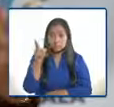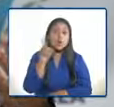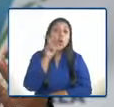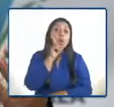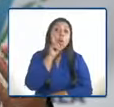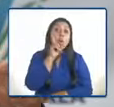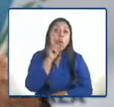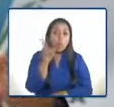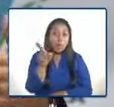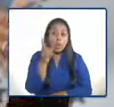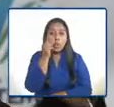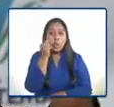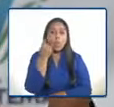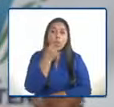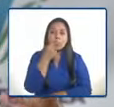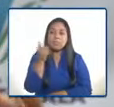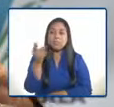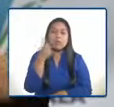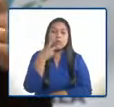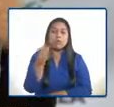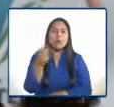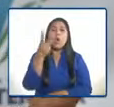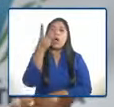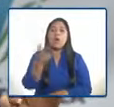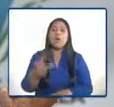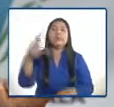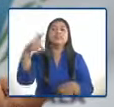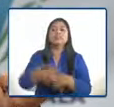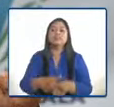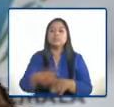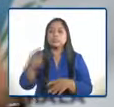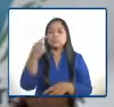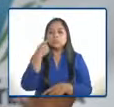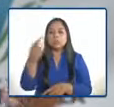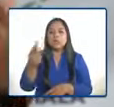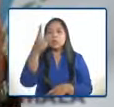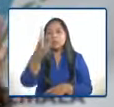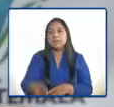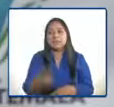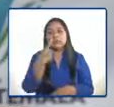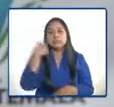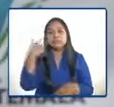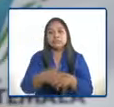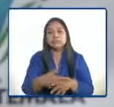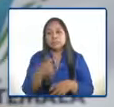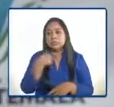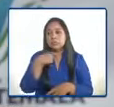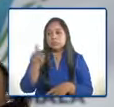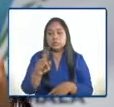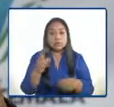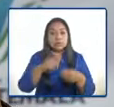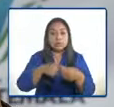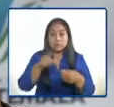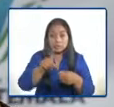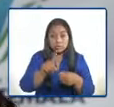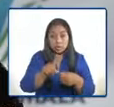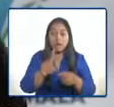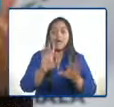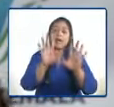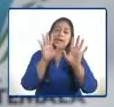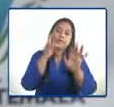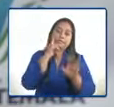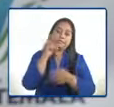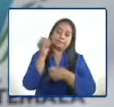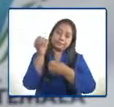o la jovencita está fallando en esa oportunidad que se le está dando de no entrar al sistema, pues se le